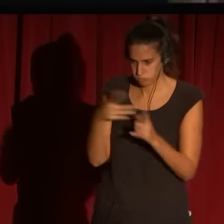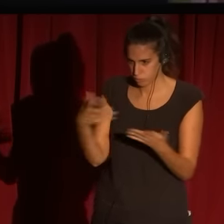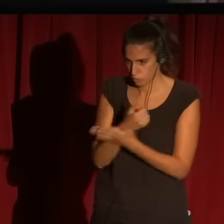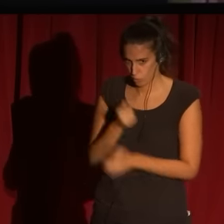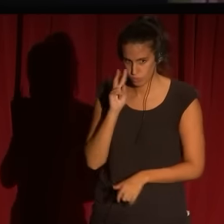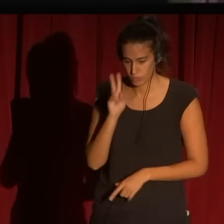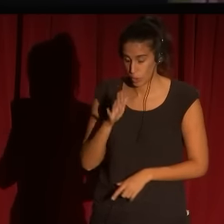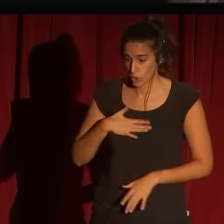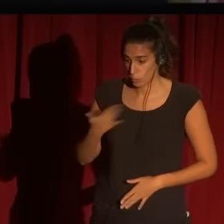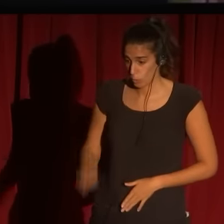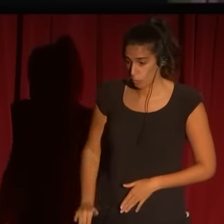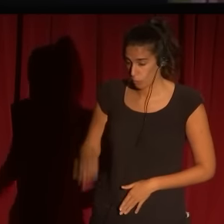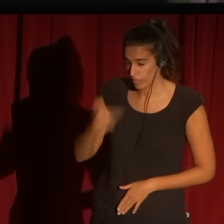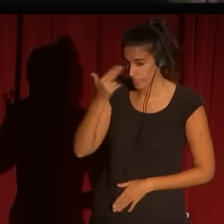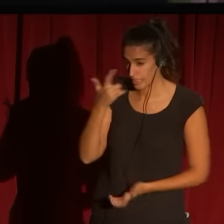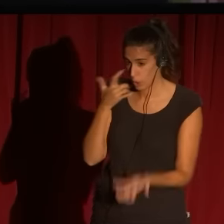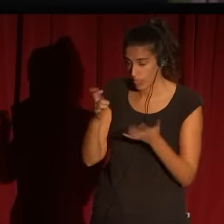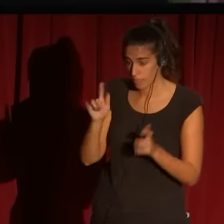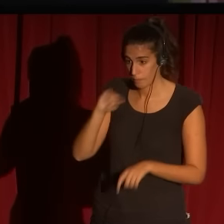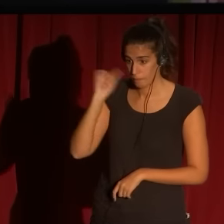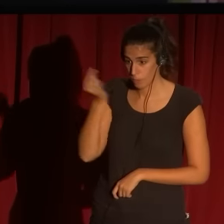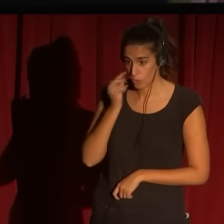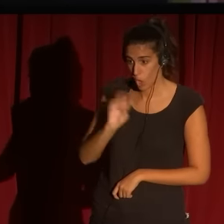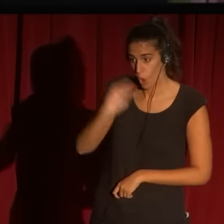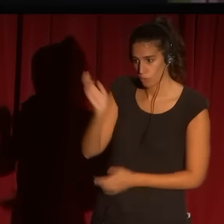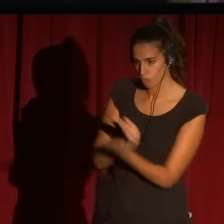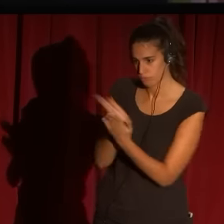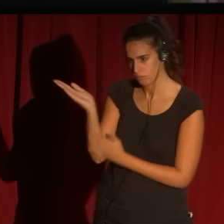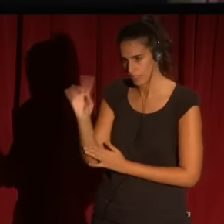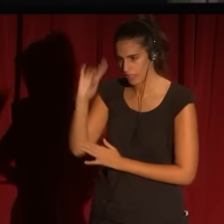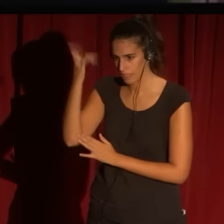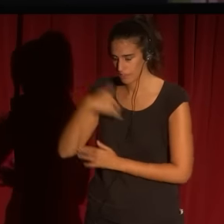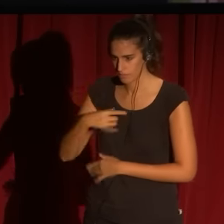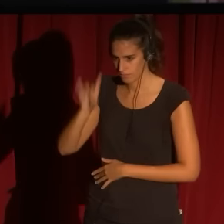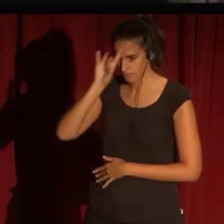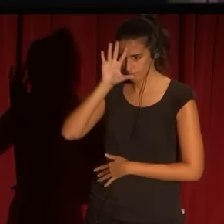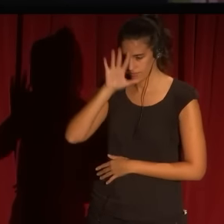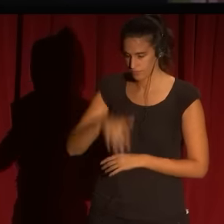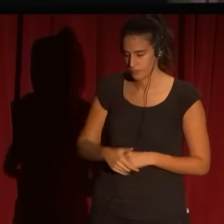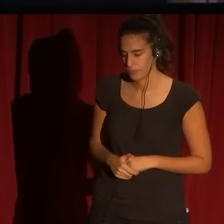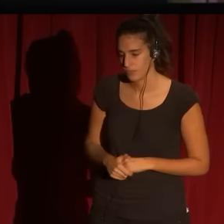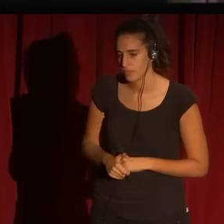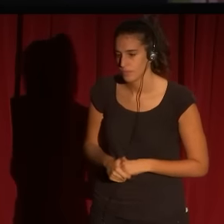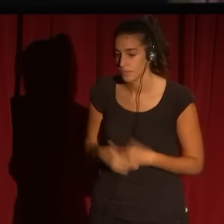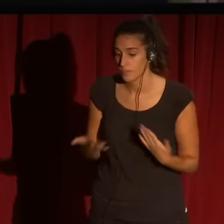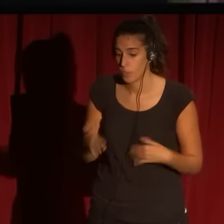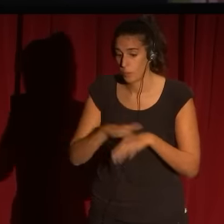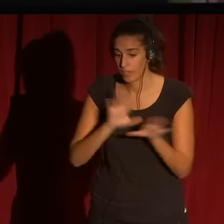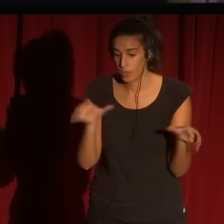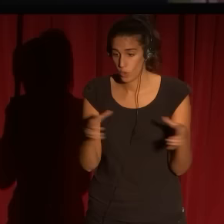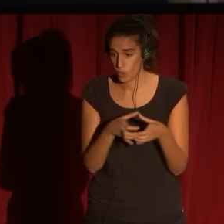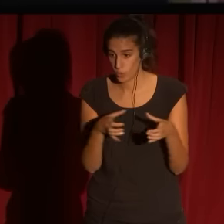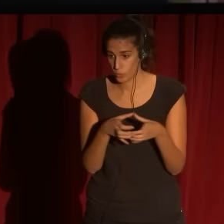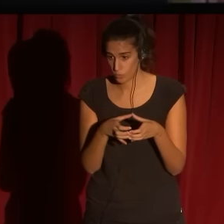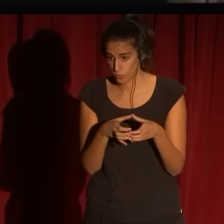descubrimiento a medida que fui creciendo interesándome por el arte fue precisamente la tradición idealista y no al revés pero para ellos